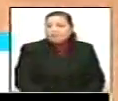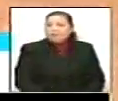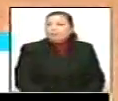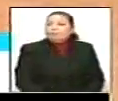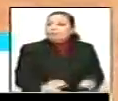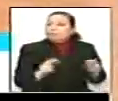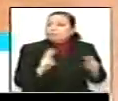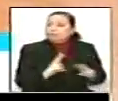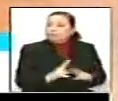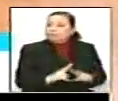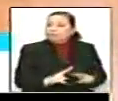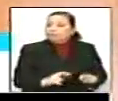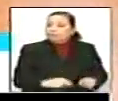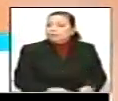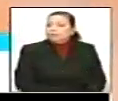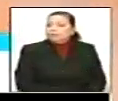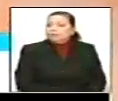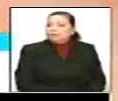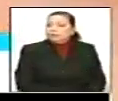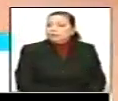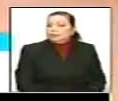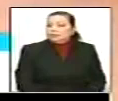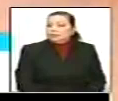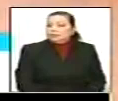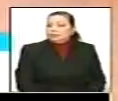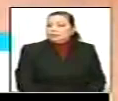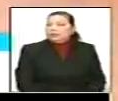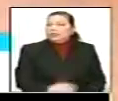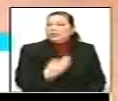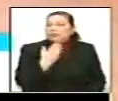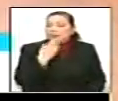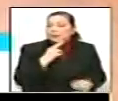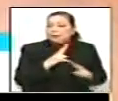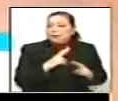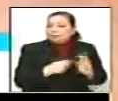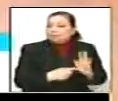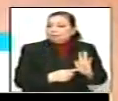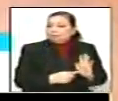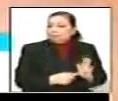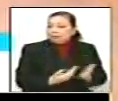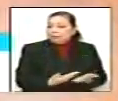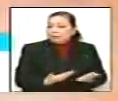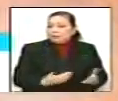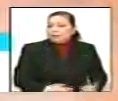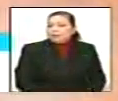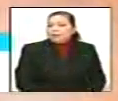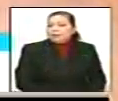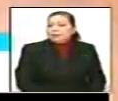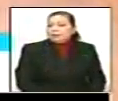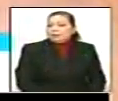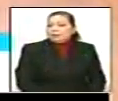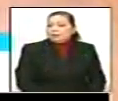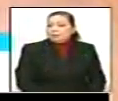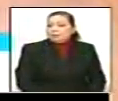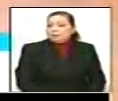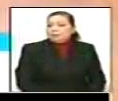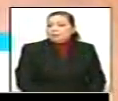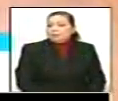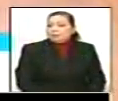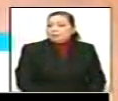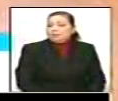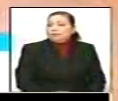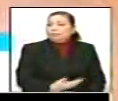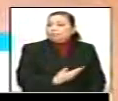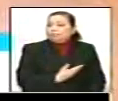estamos investigando. Y no está usted para conminar a quienes investiga que muestren tal o cual cosa. Entonces nos vamos a dirigir a través